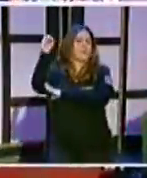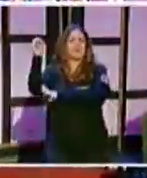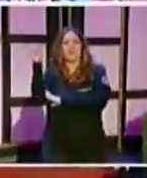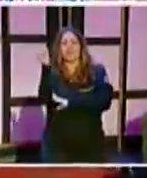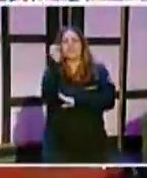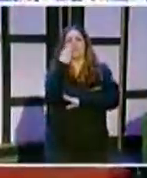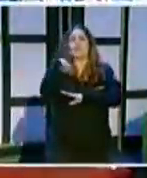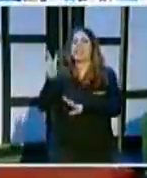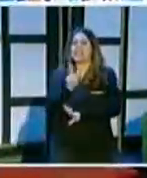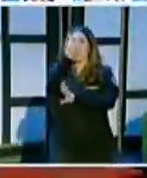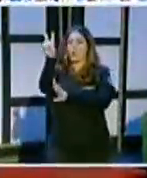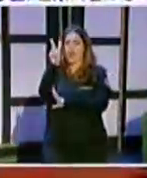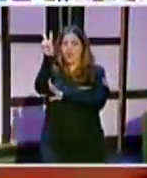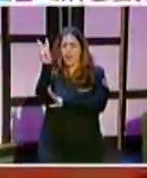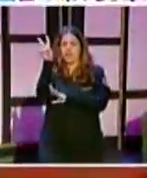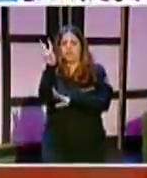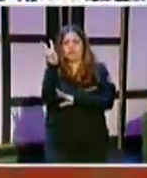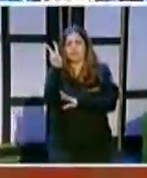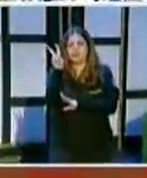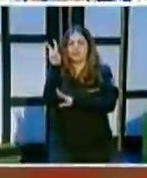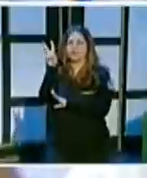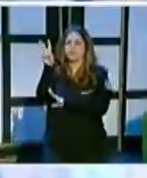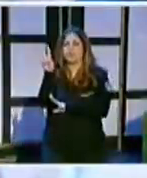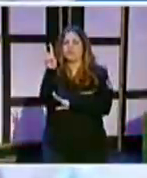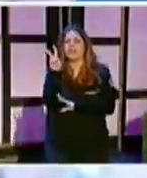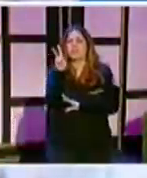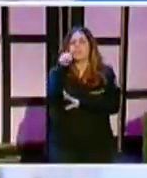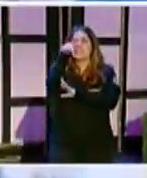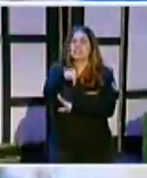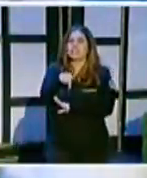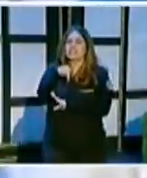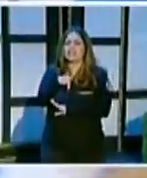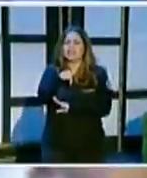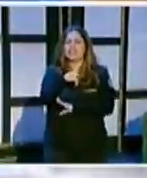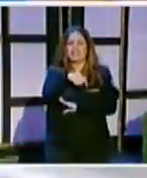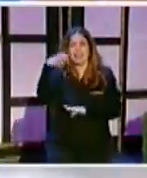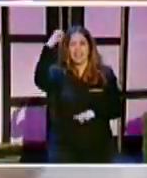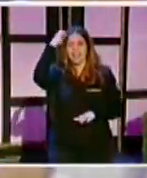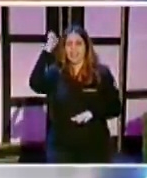Secundaria, las hormonas entran en escena.